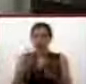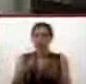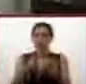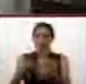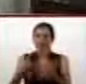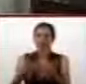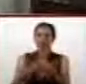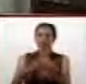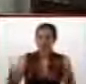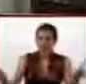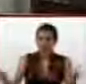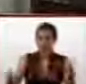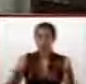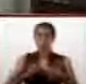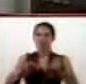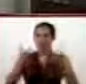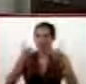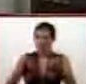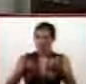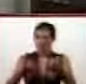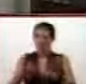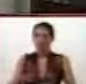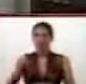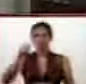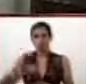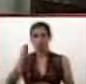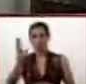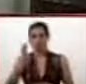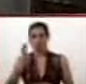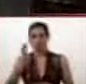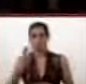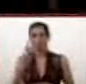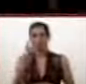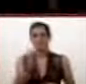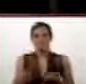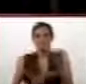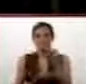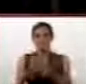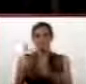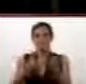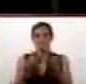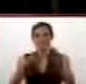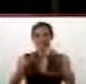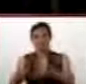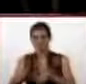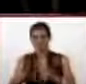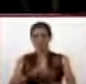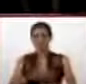democrático y la convivencia. Esto fue hoy en Caracas, el 20 de mayo de 2013.